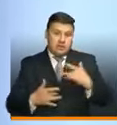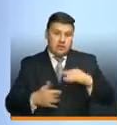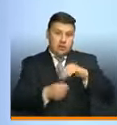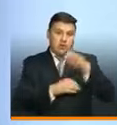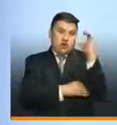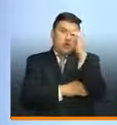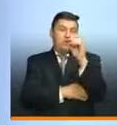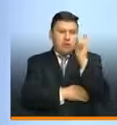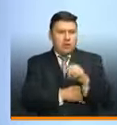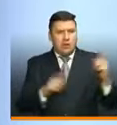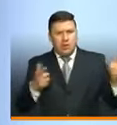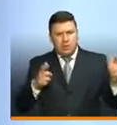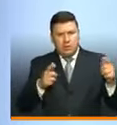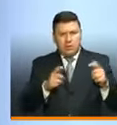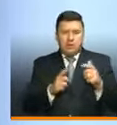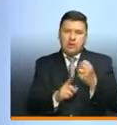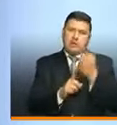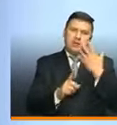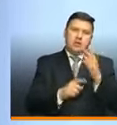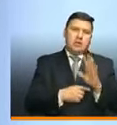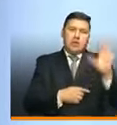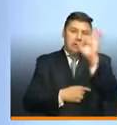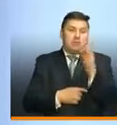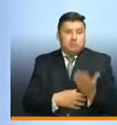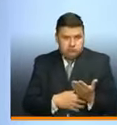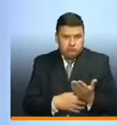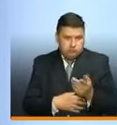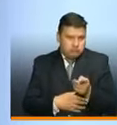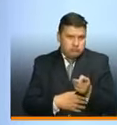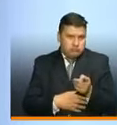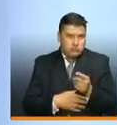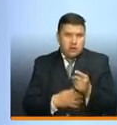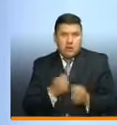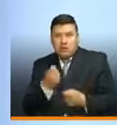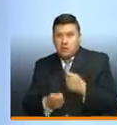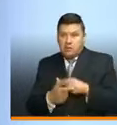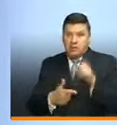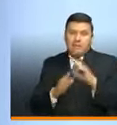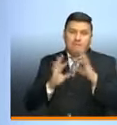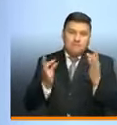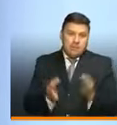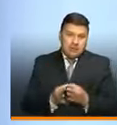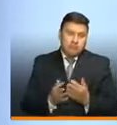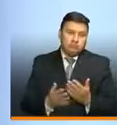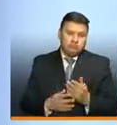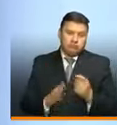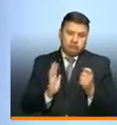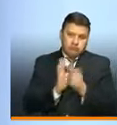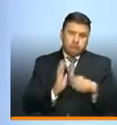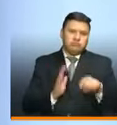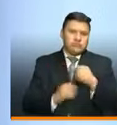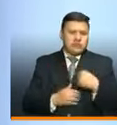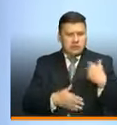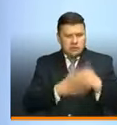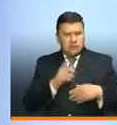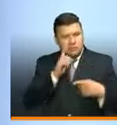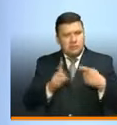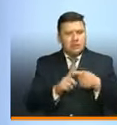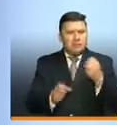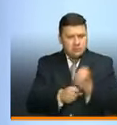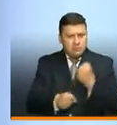y también mitigar el impacto del virus sobre la economía de las familias. Por esa razón hemos venido